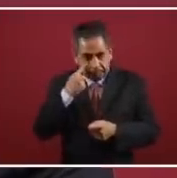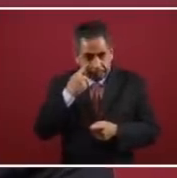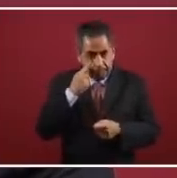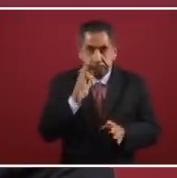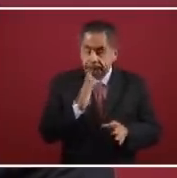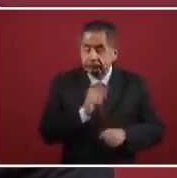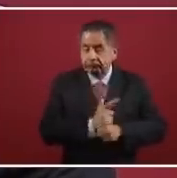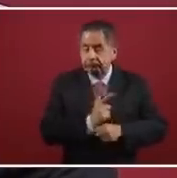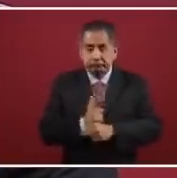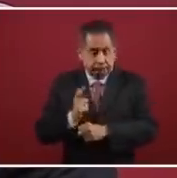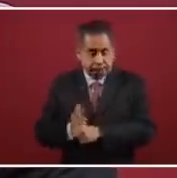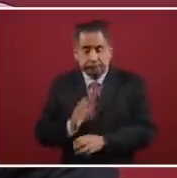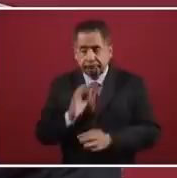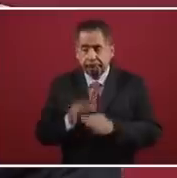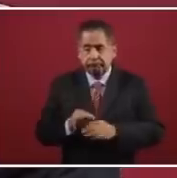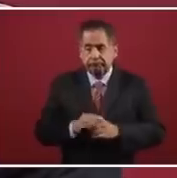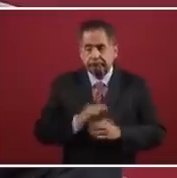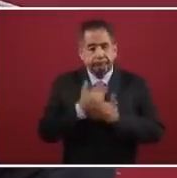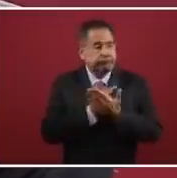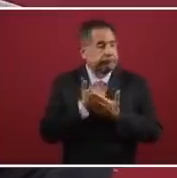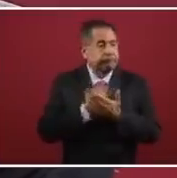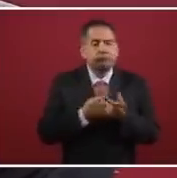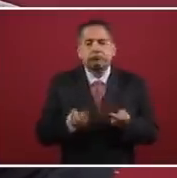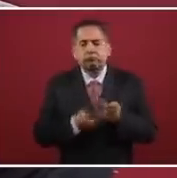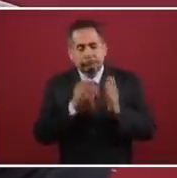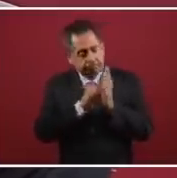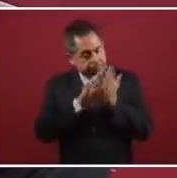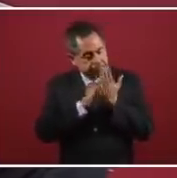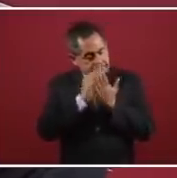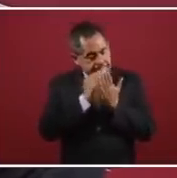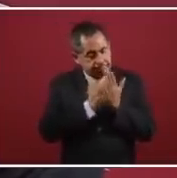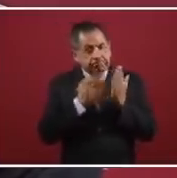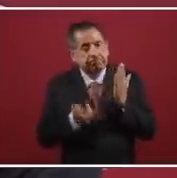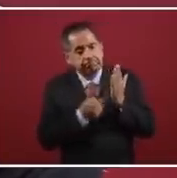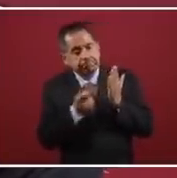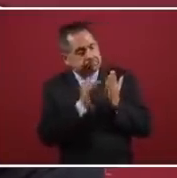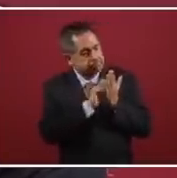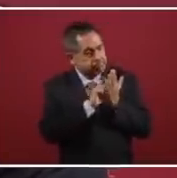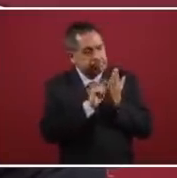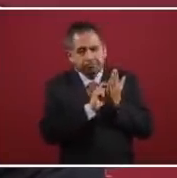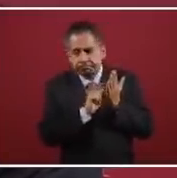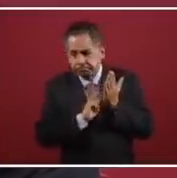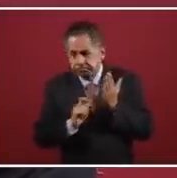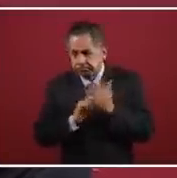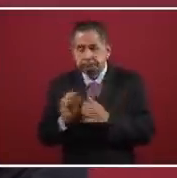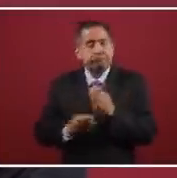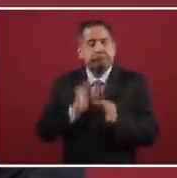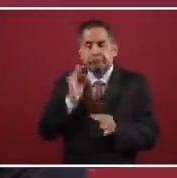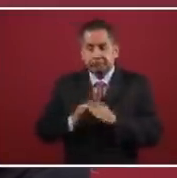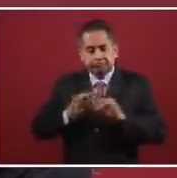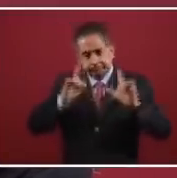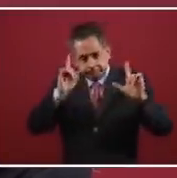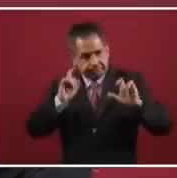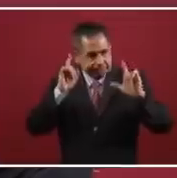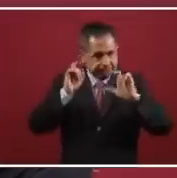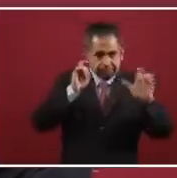Se levantó un cuestionario en cada domicilio. Se tomaron